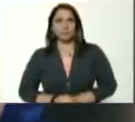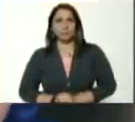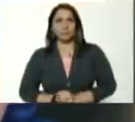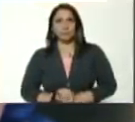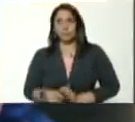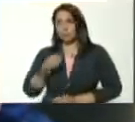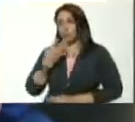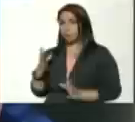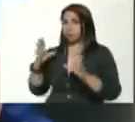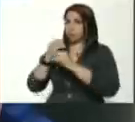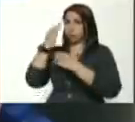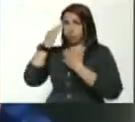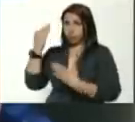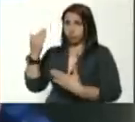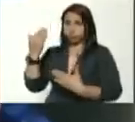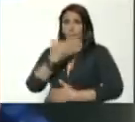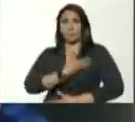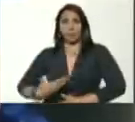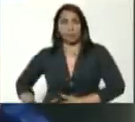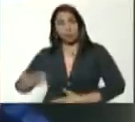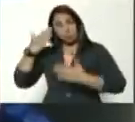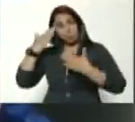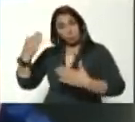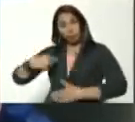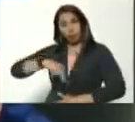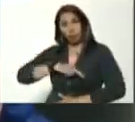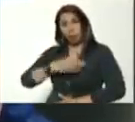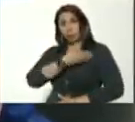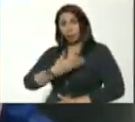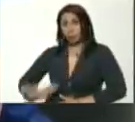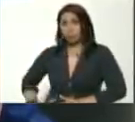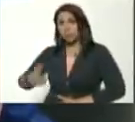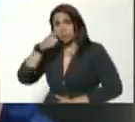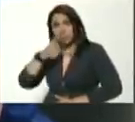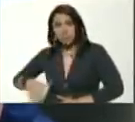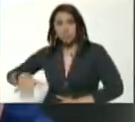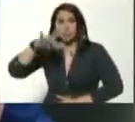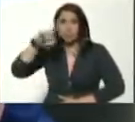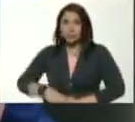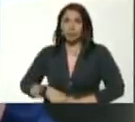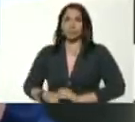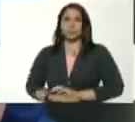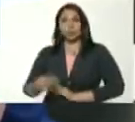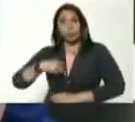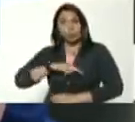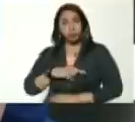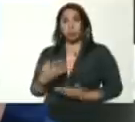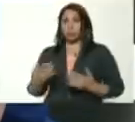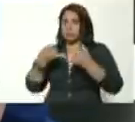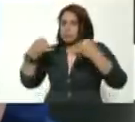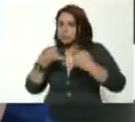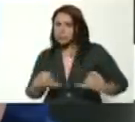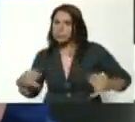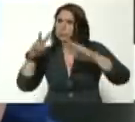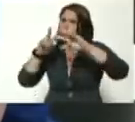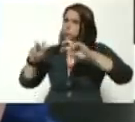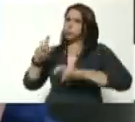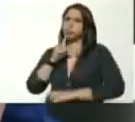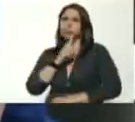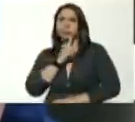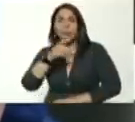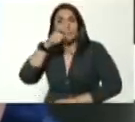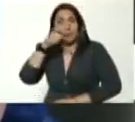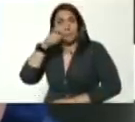Buenas noches, saludos presidente, saludos a nuestro pueblo y compañeros de la Comisión Presidencial. Efectivamente nos mantenemos con una línea de investigación que se llama